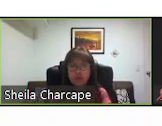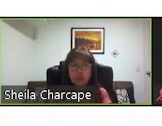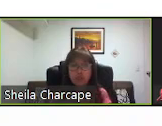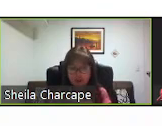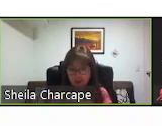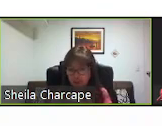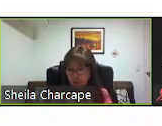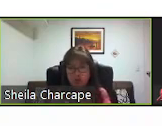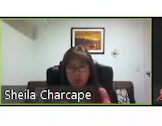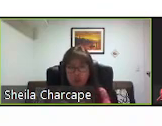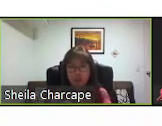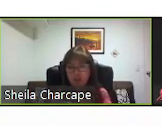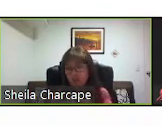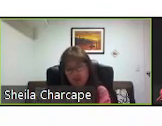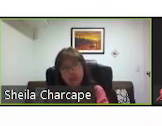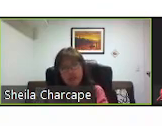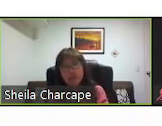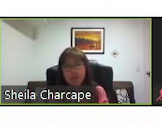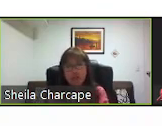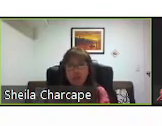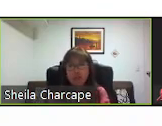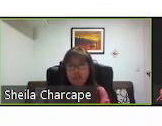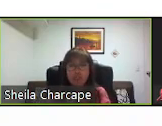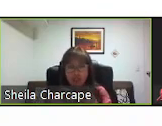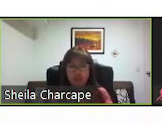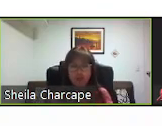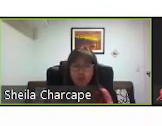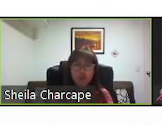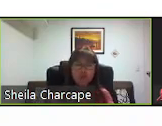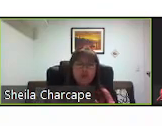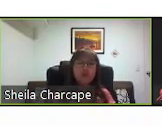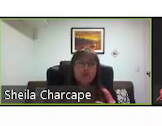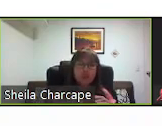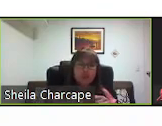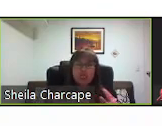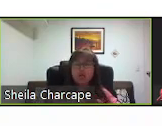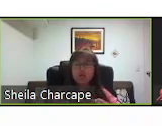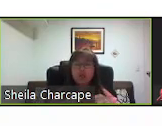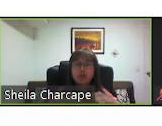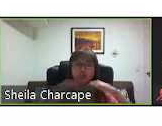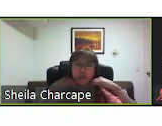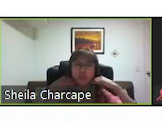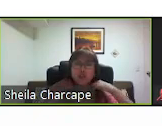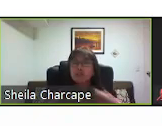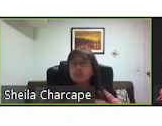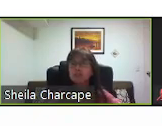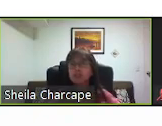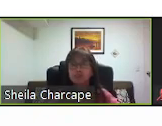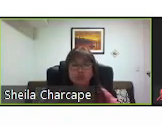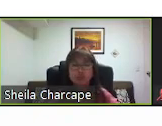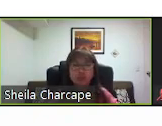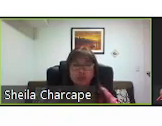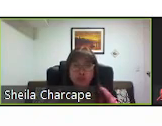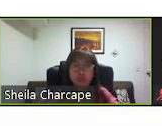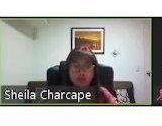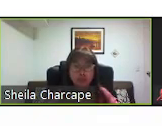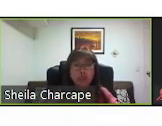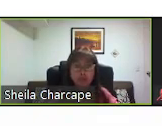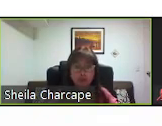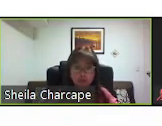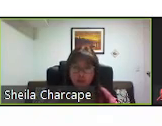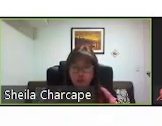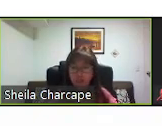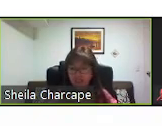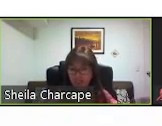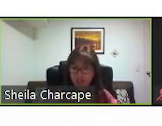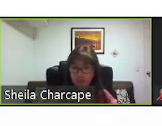la persona al lado, pero se comunican con la persona al lado por un WhatsApp, por un emoticón. Entonces, por favor,